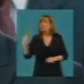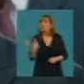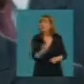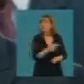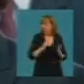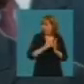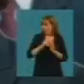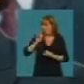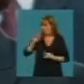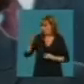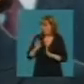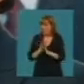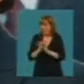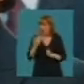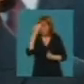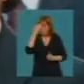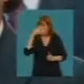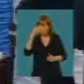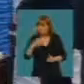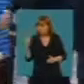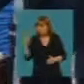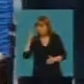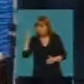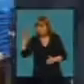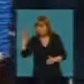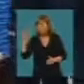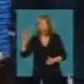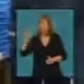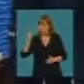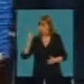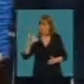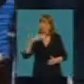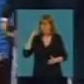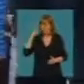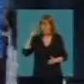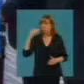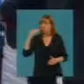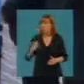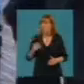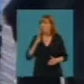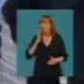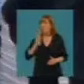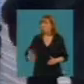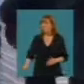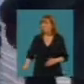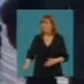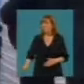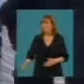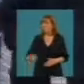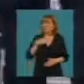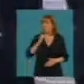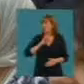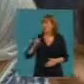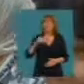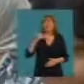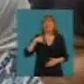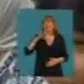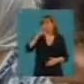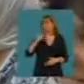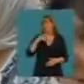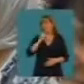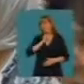dependa la Constitución de la Nación Argentina. Sí, juro. Si así no lo hicieres, la Nación os lo demande.